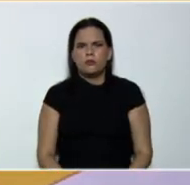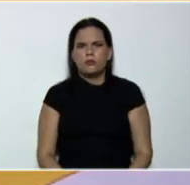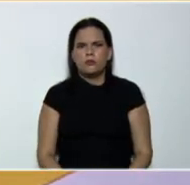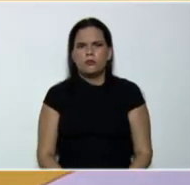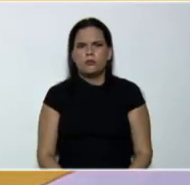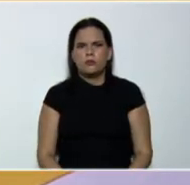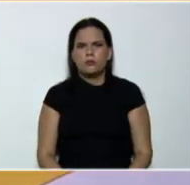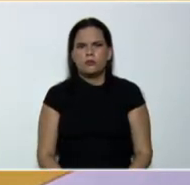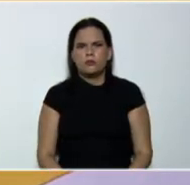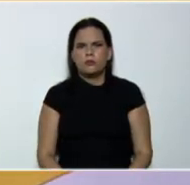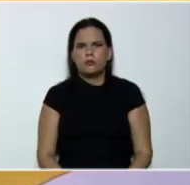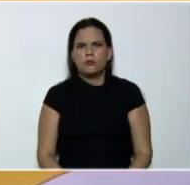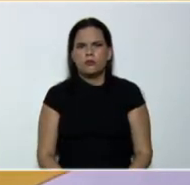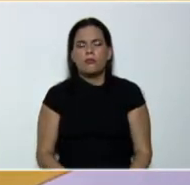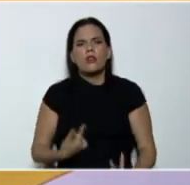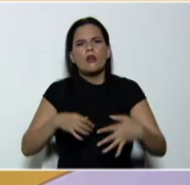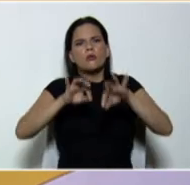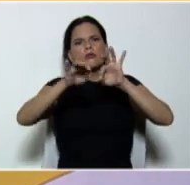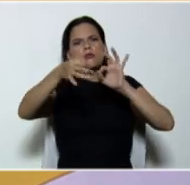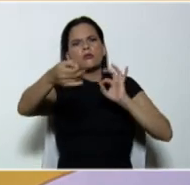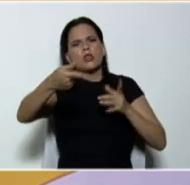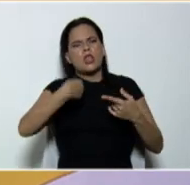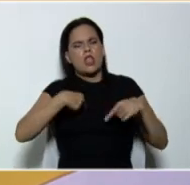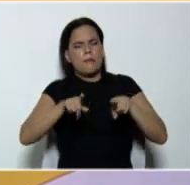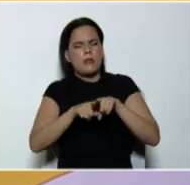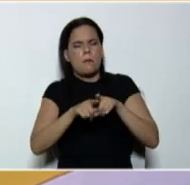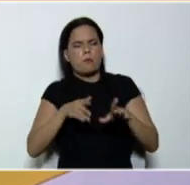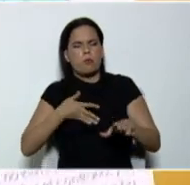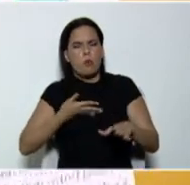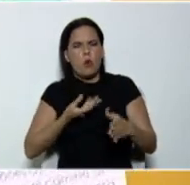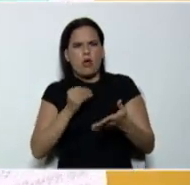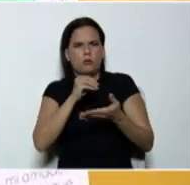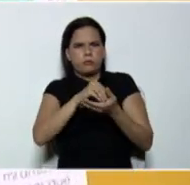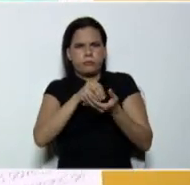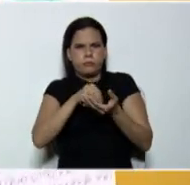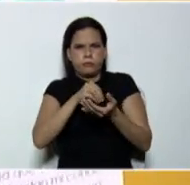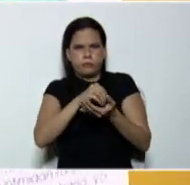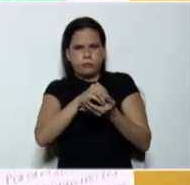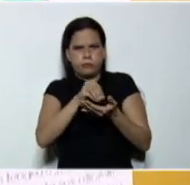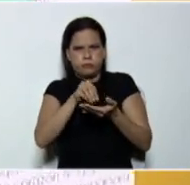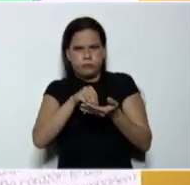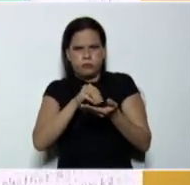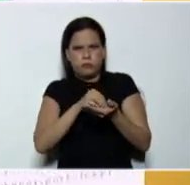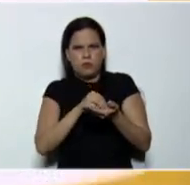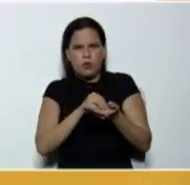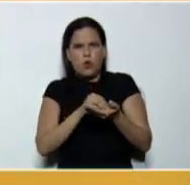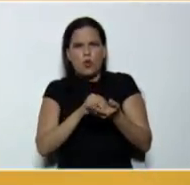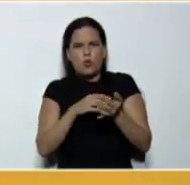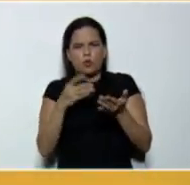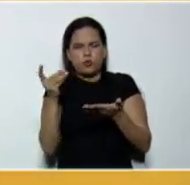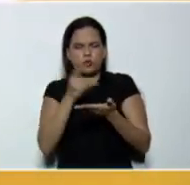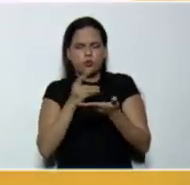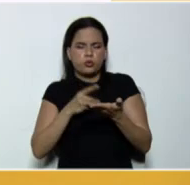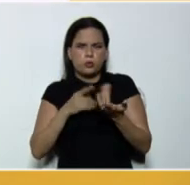en trozos largos, ellos también pueden rellenar una figura. En este caso es un árbol.